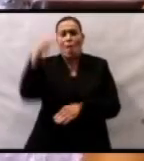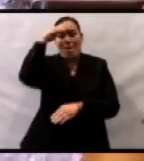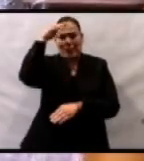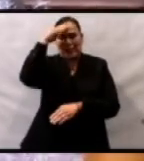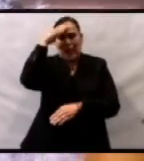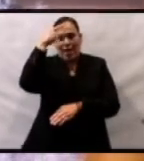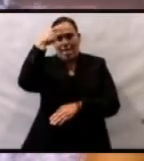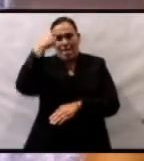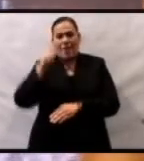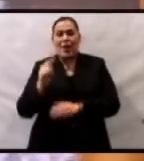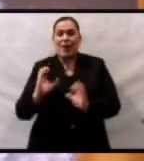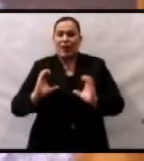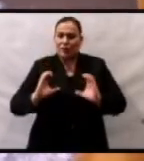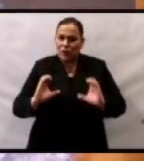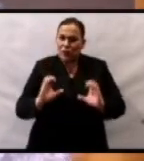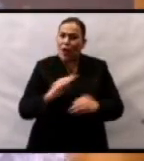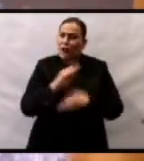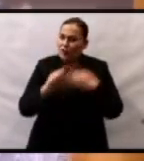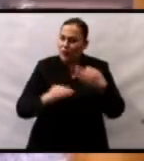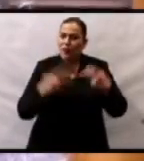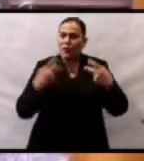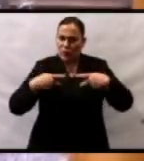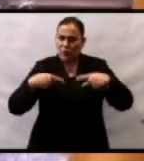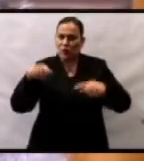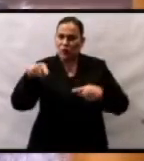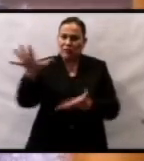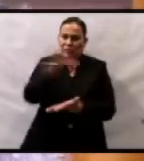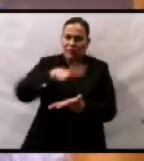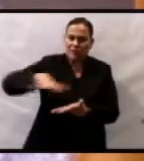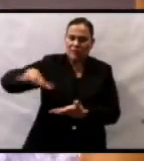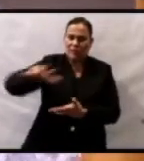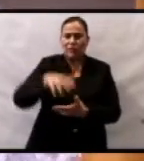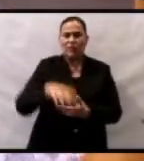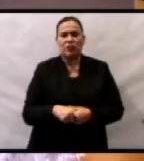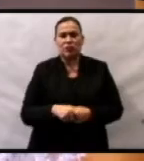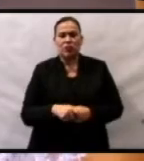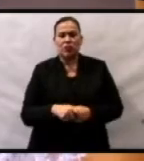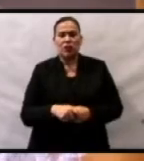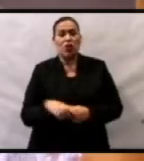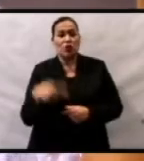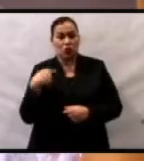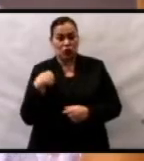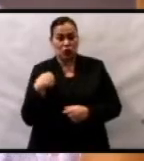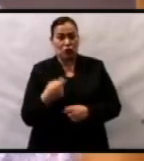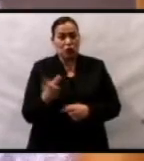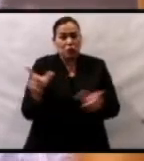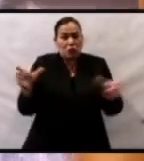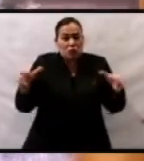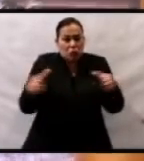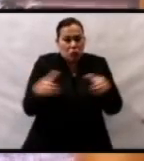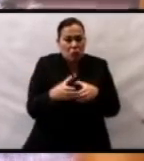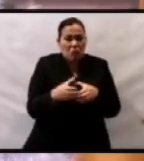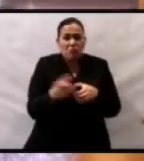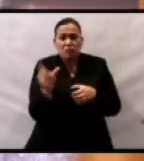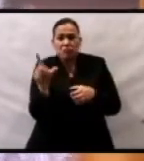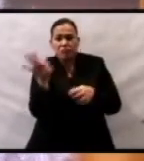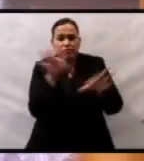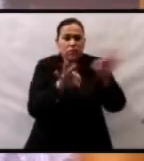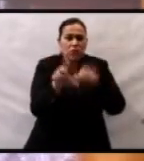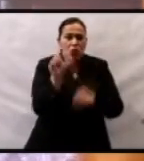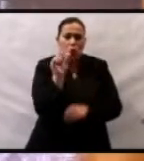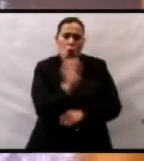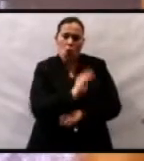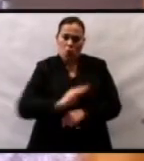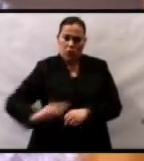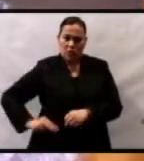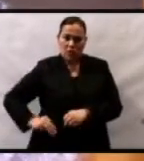vida de los habitantes de este municipio. Fuimos uno de los pocos municipios que